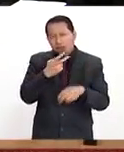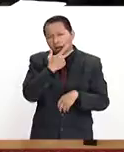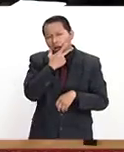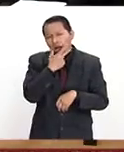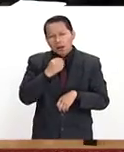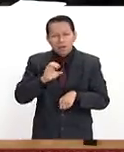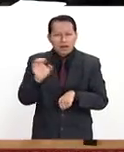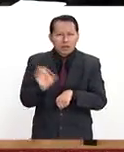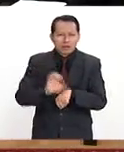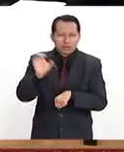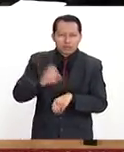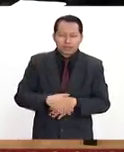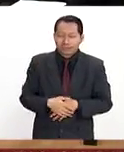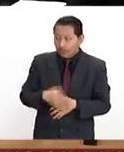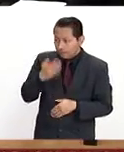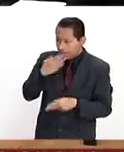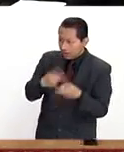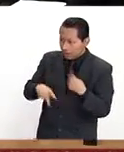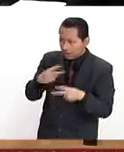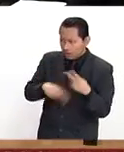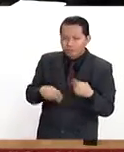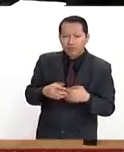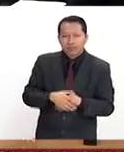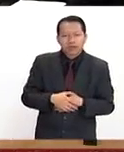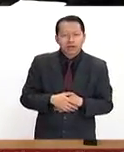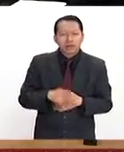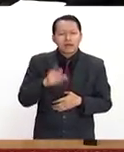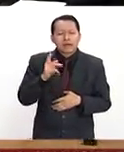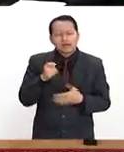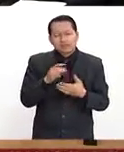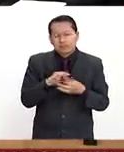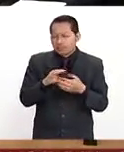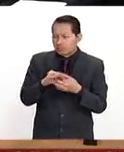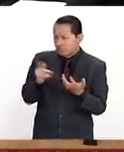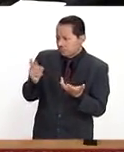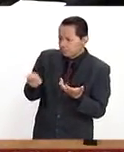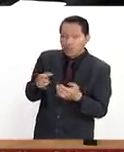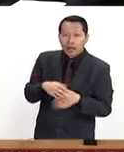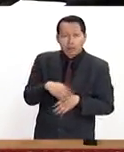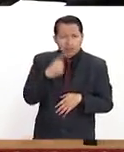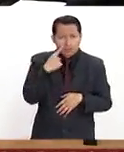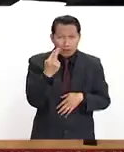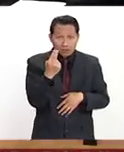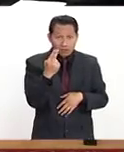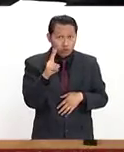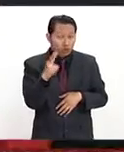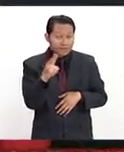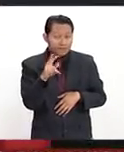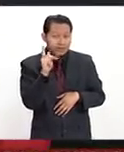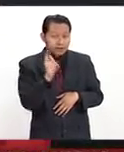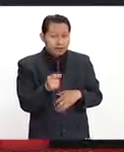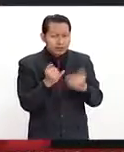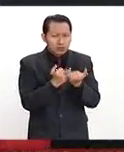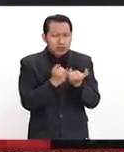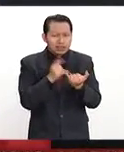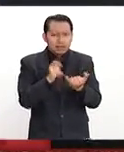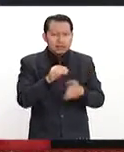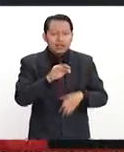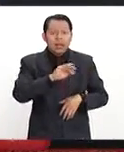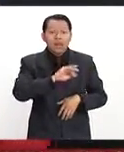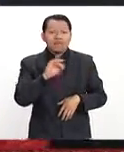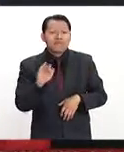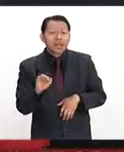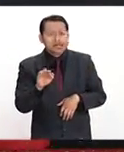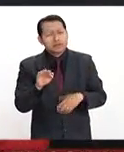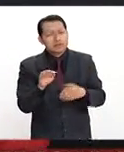nosotros. Gracias por la invitación, gracias, que me hables. Platícanos, ¿qué? Pues mira, ¿qué el 25 de noviembre, como ustedes saben, pues es una fecha